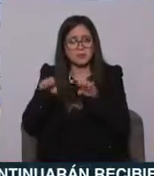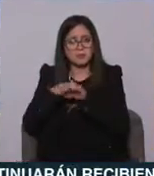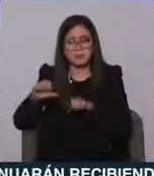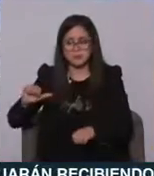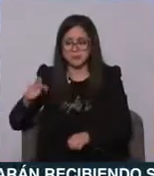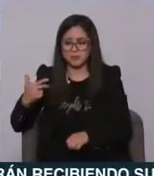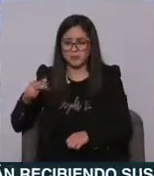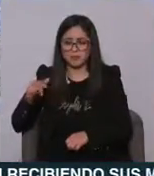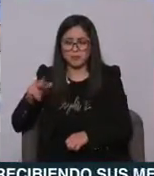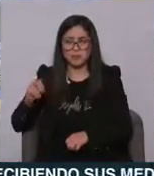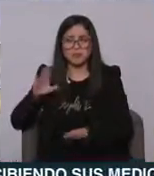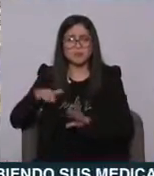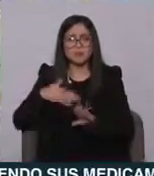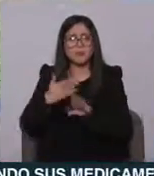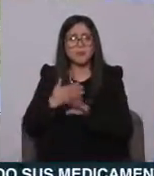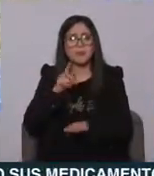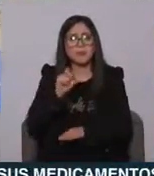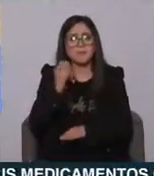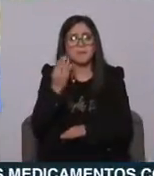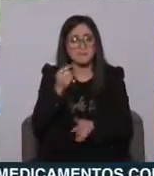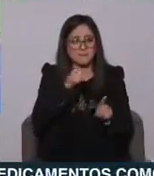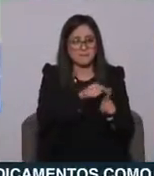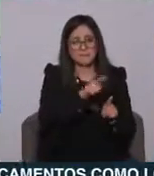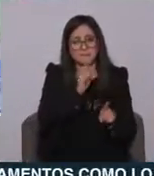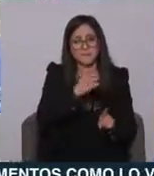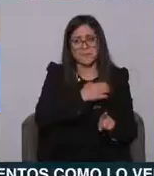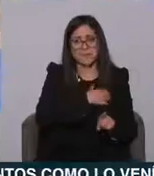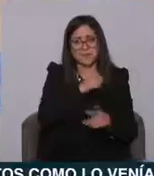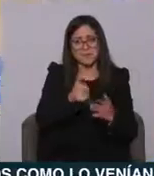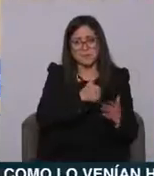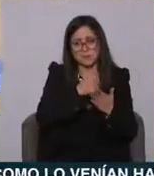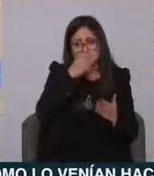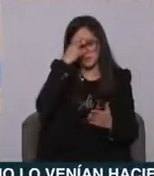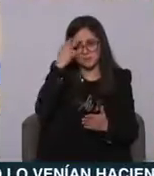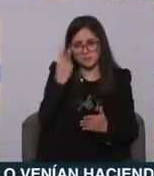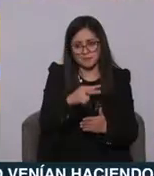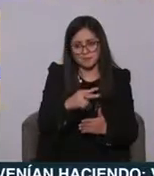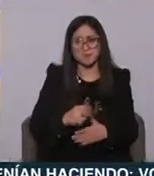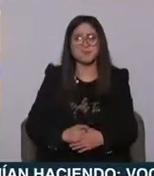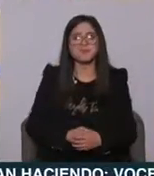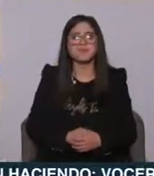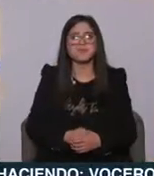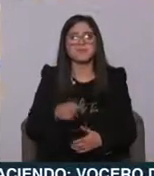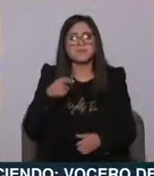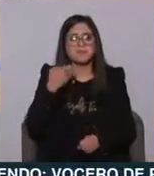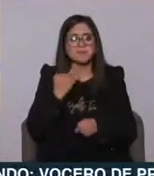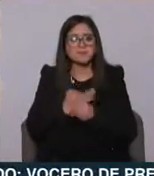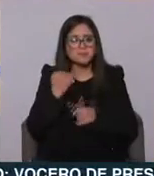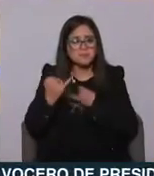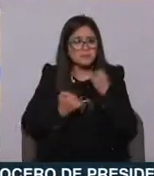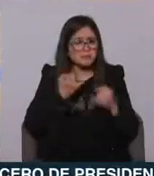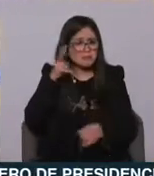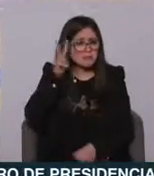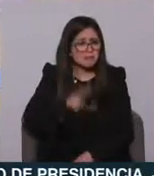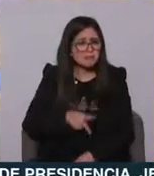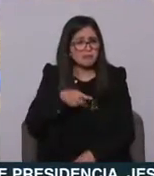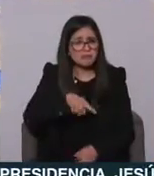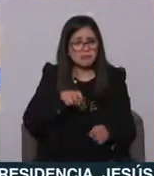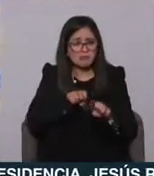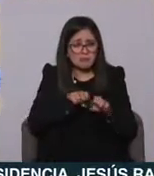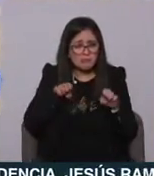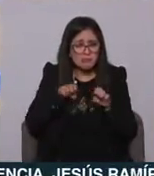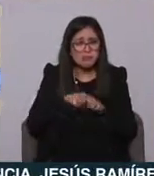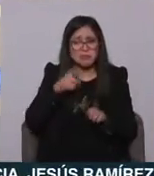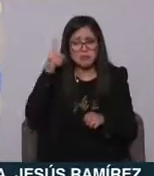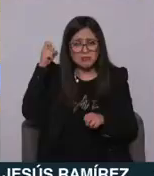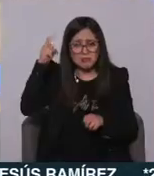por 29 de los capitanes de la Ciudad de México. El partido, lo poco que he visto, le ha costado mucho trabajo entrar a